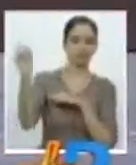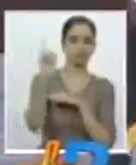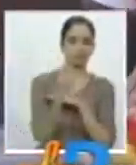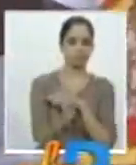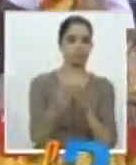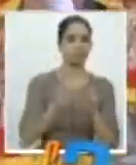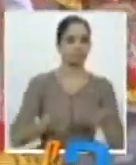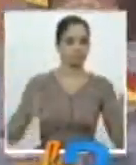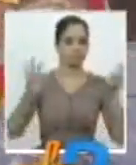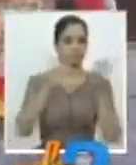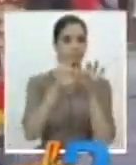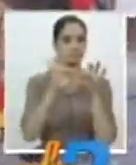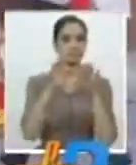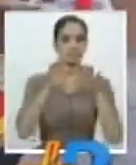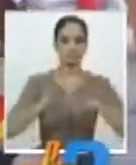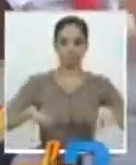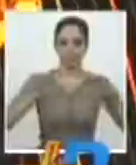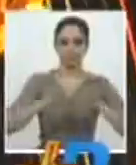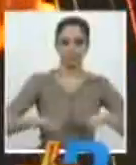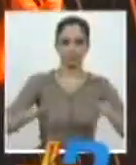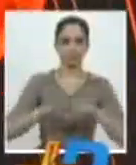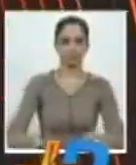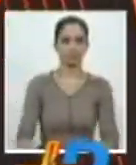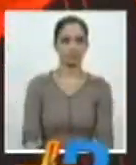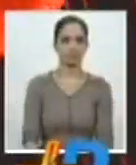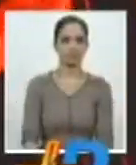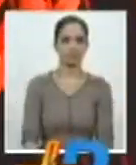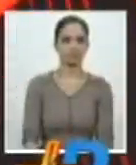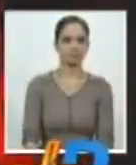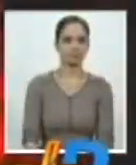este importante y representativo evento.